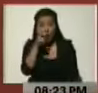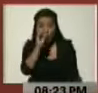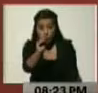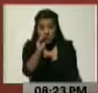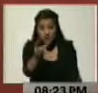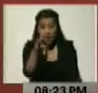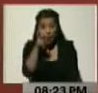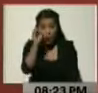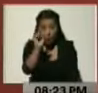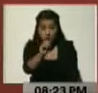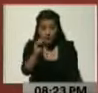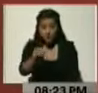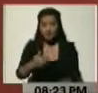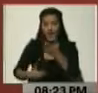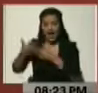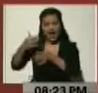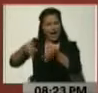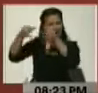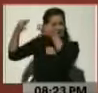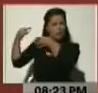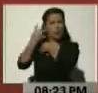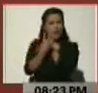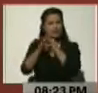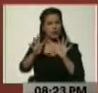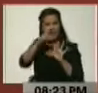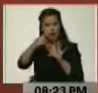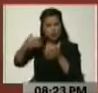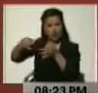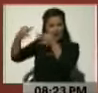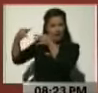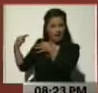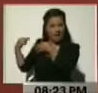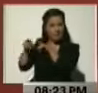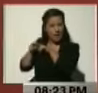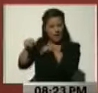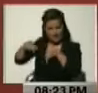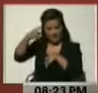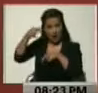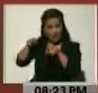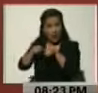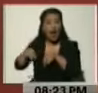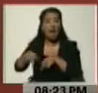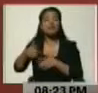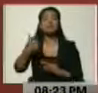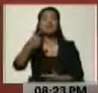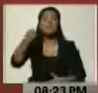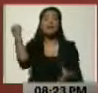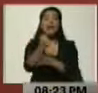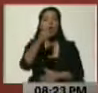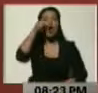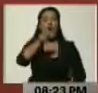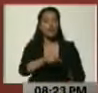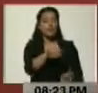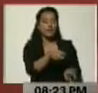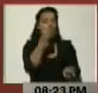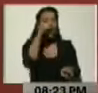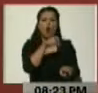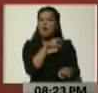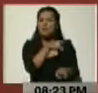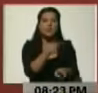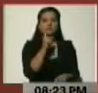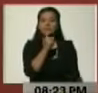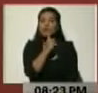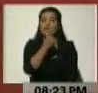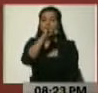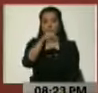jóvenes, hace 49 años es fusilado el joven revolucionario José Chema Saer por los órganos